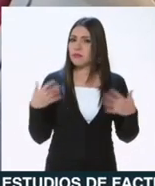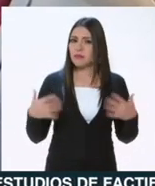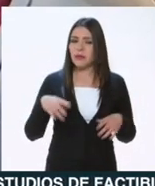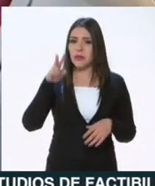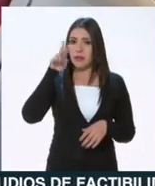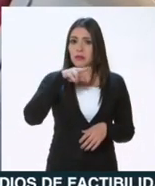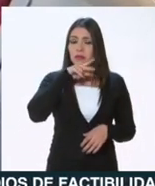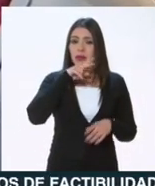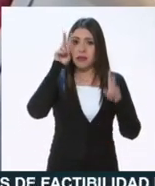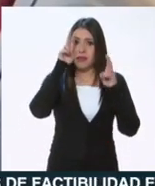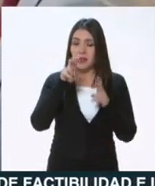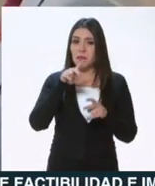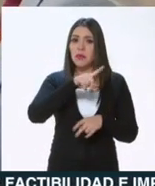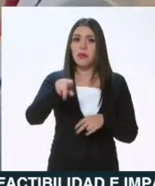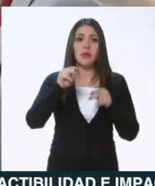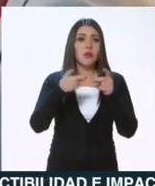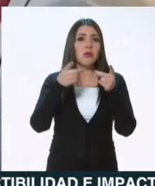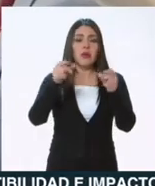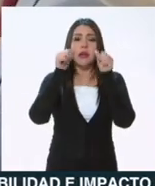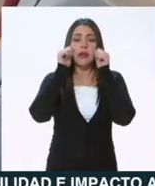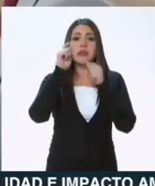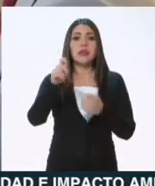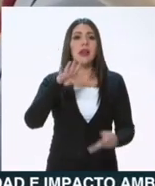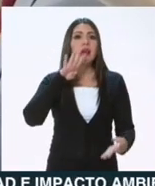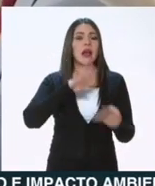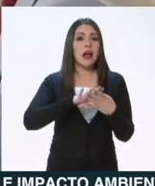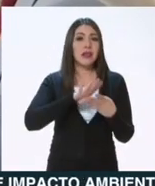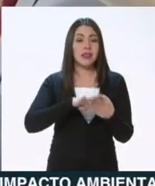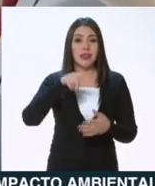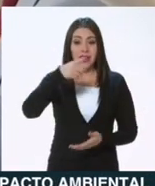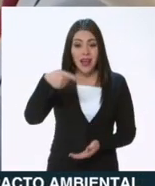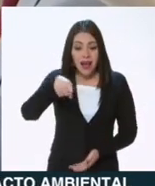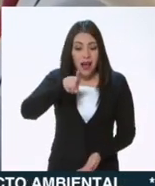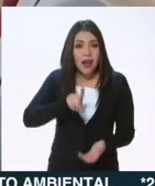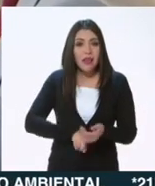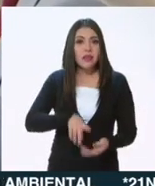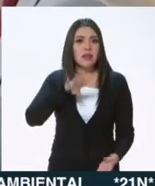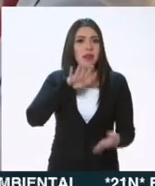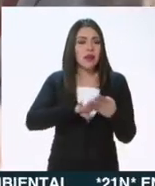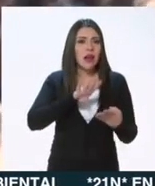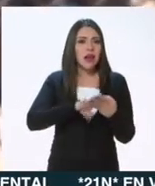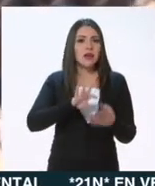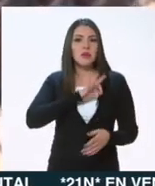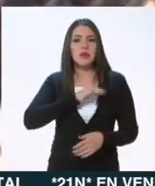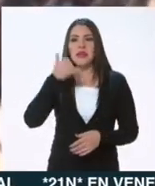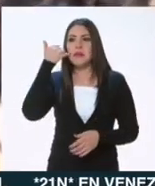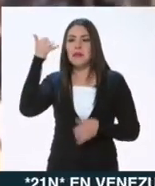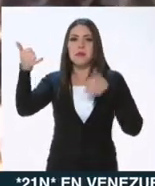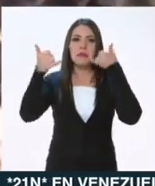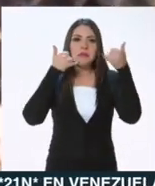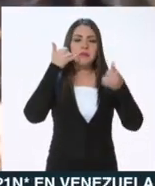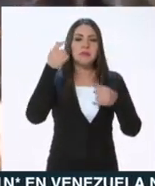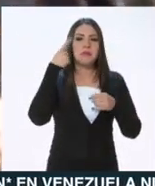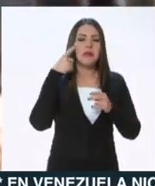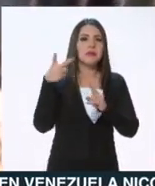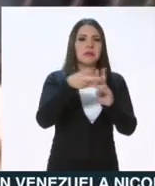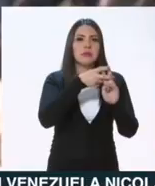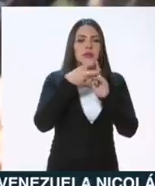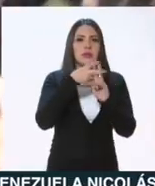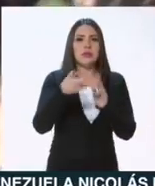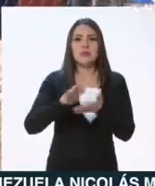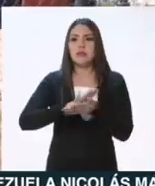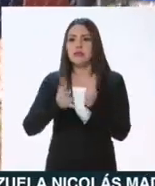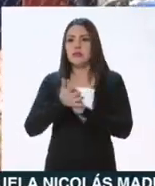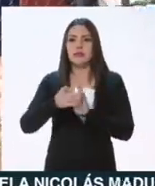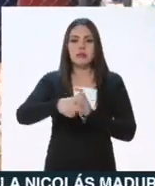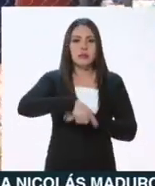son las cárceles. Desde las cárceles se están fraguando la mayor parte de los delitos, o por lo menos el 50% de los delitos en este